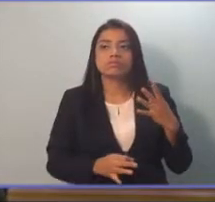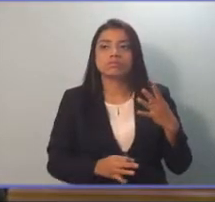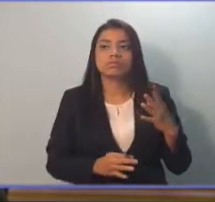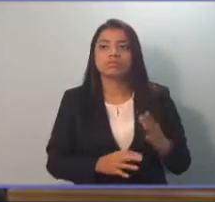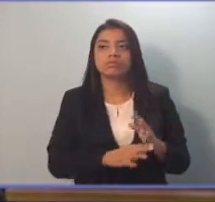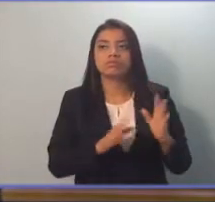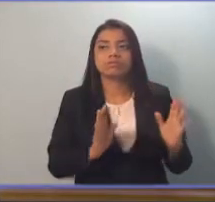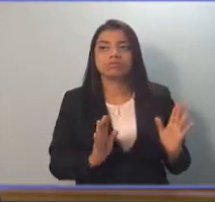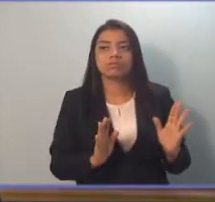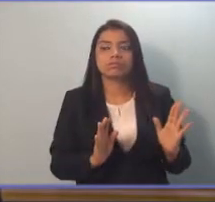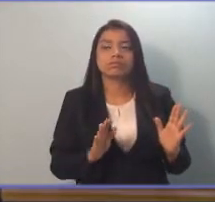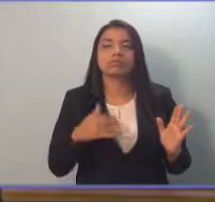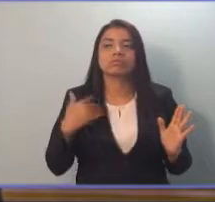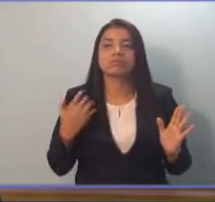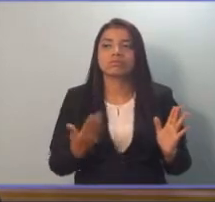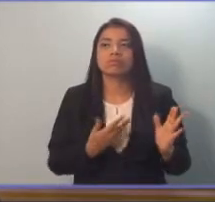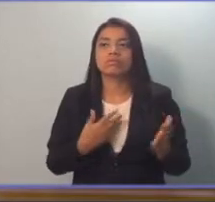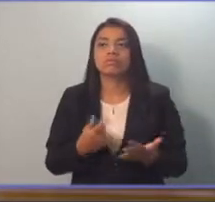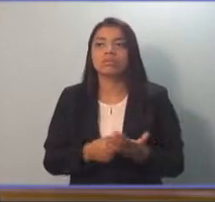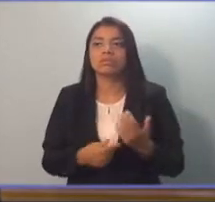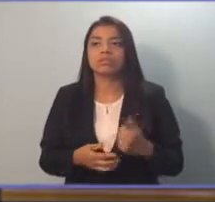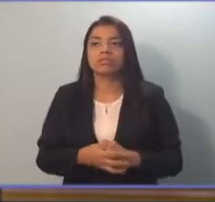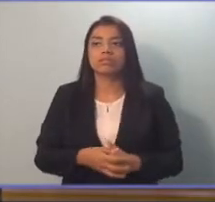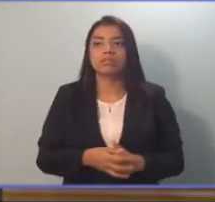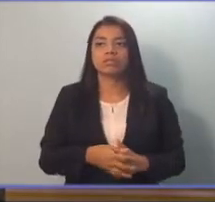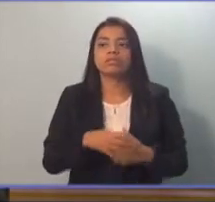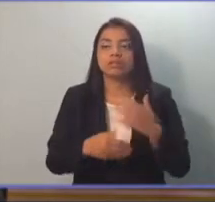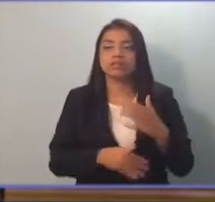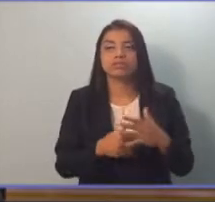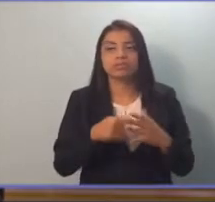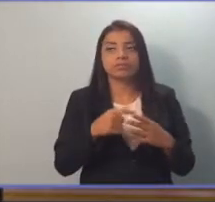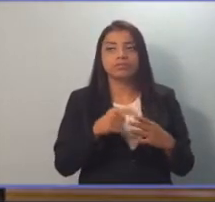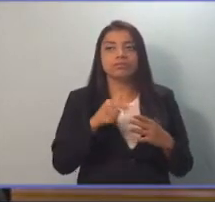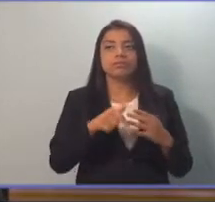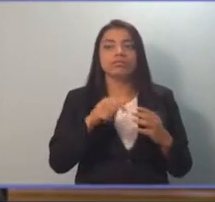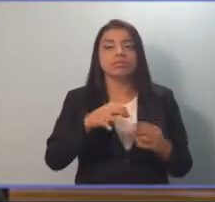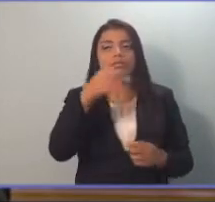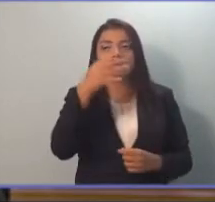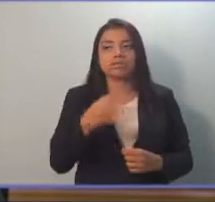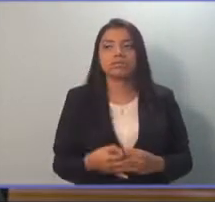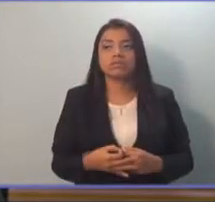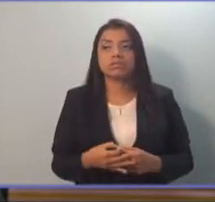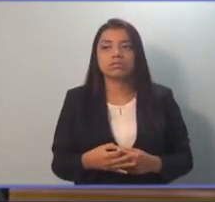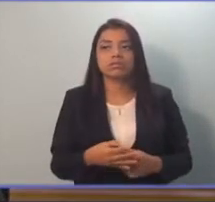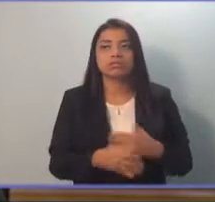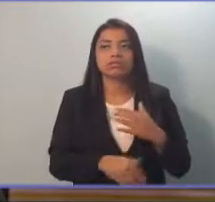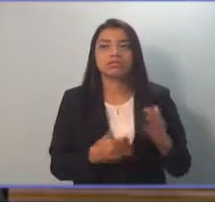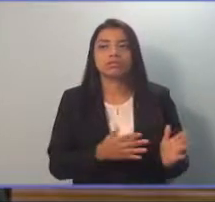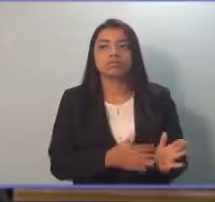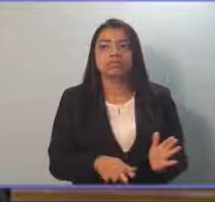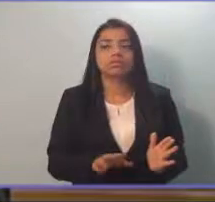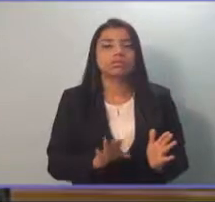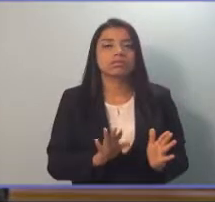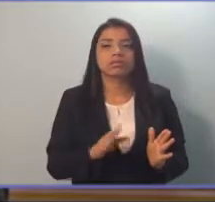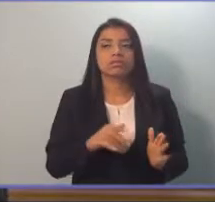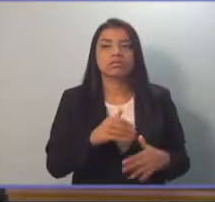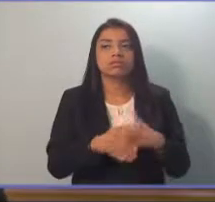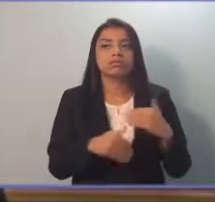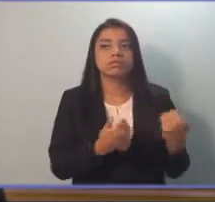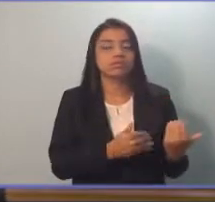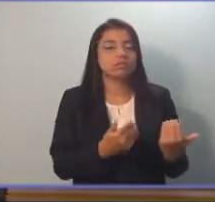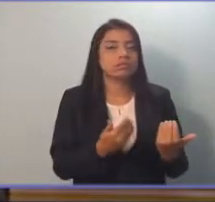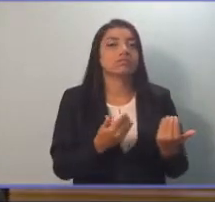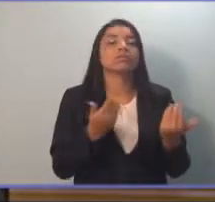alcanzado una cobertura del 86% de la educación formal y el fortalecimiento de la formación vocacional